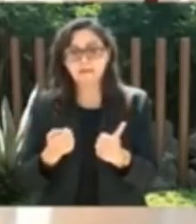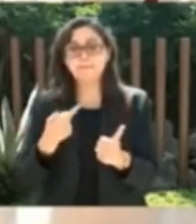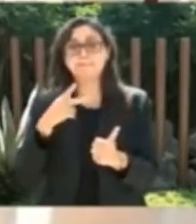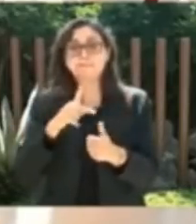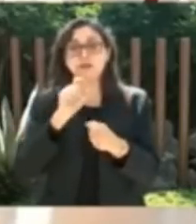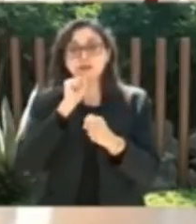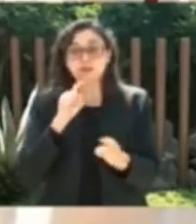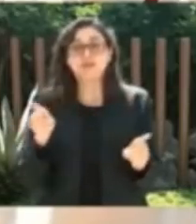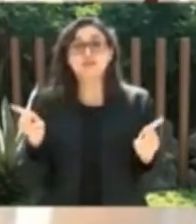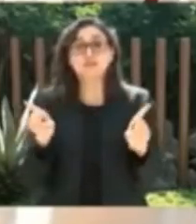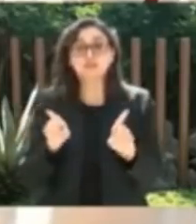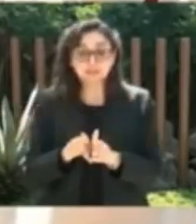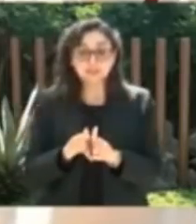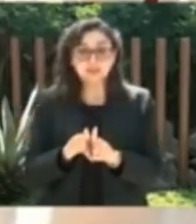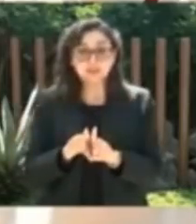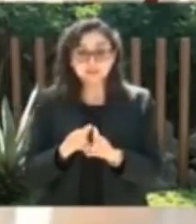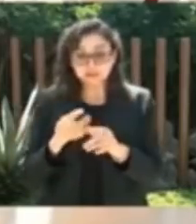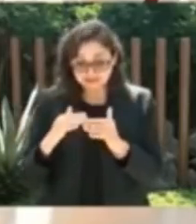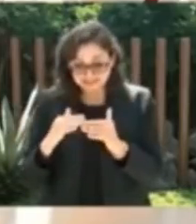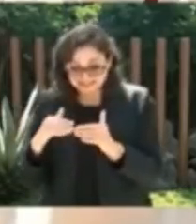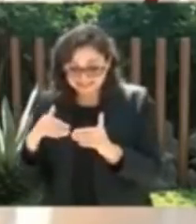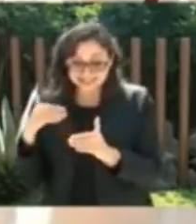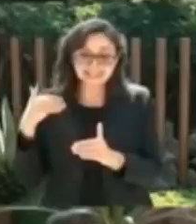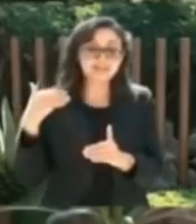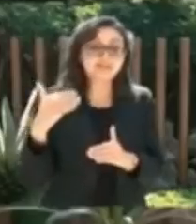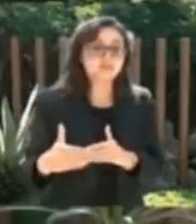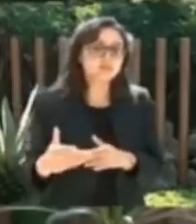lo que sucedió después